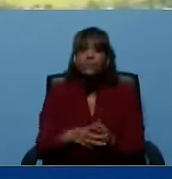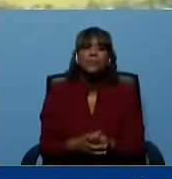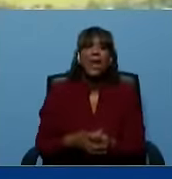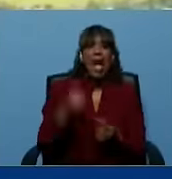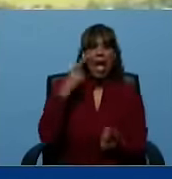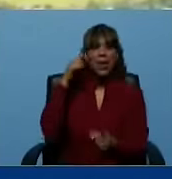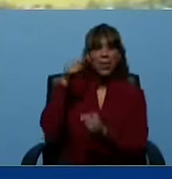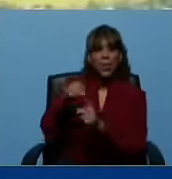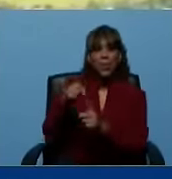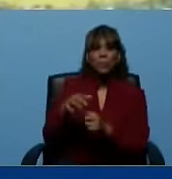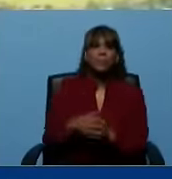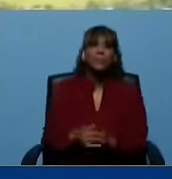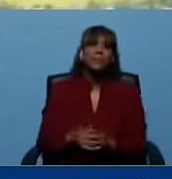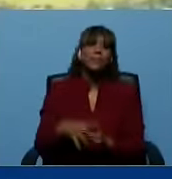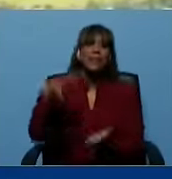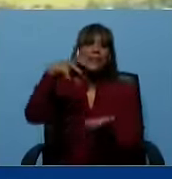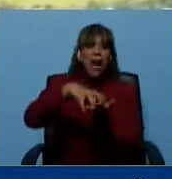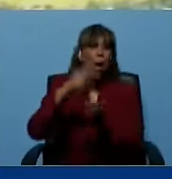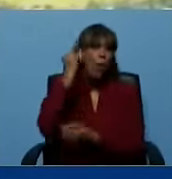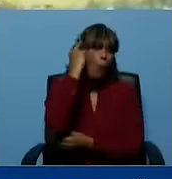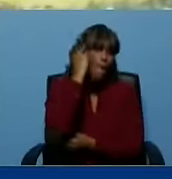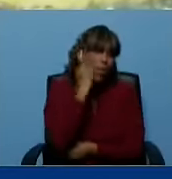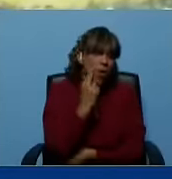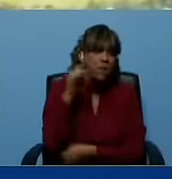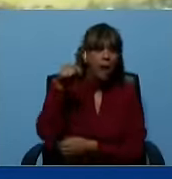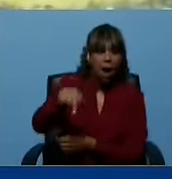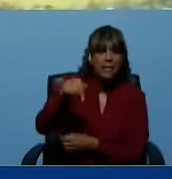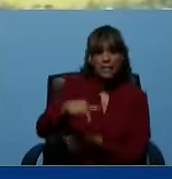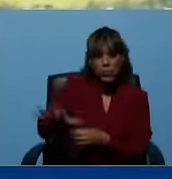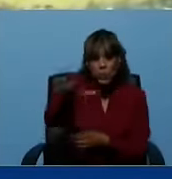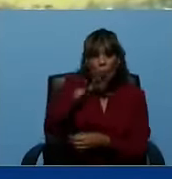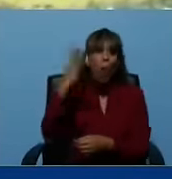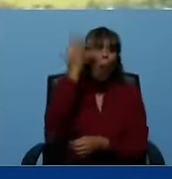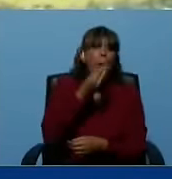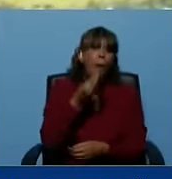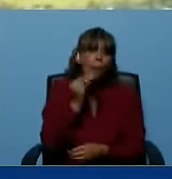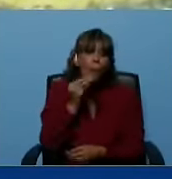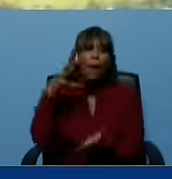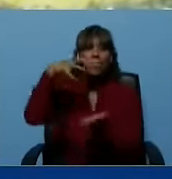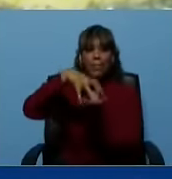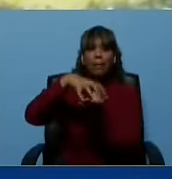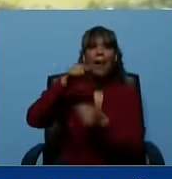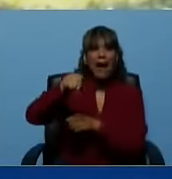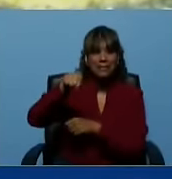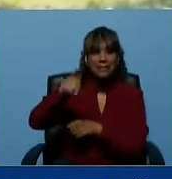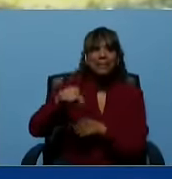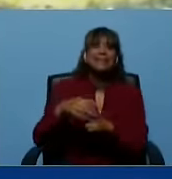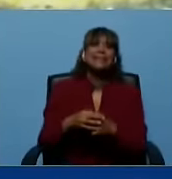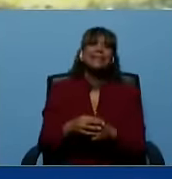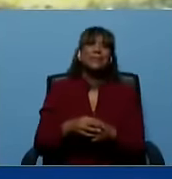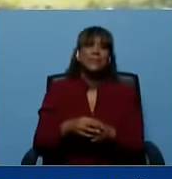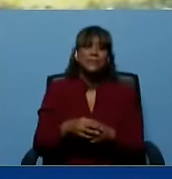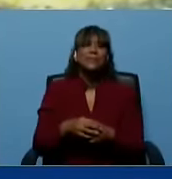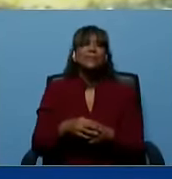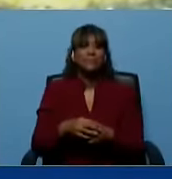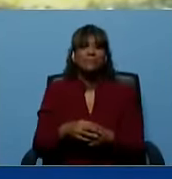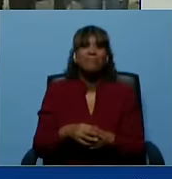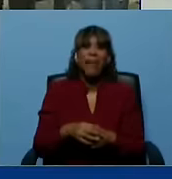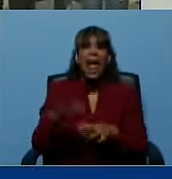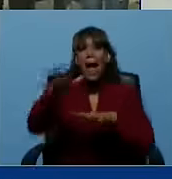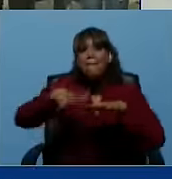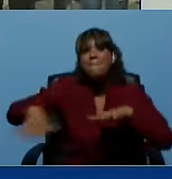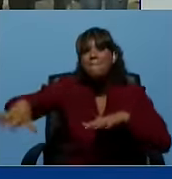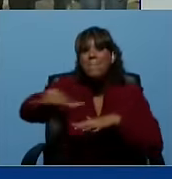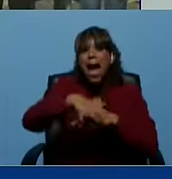Allá están en el Estado Bolívar. La juventud del Estado Bolívar están en la